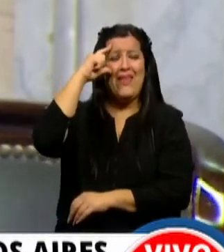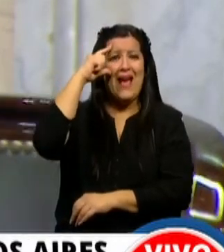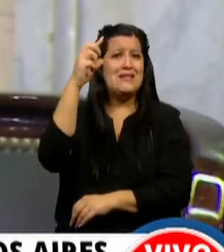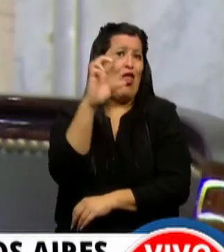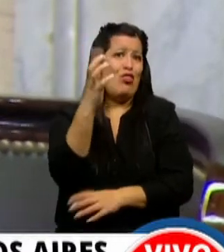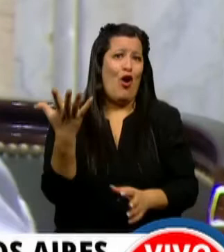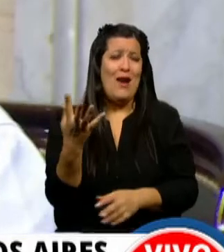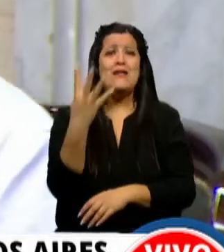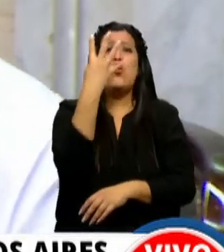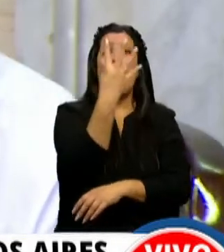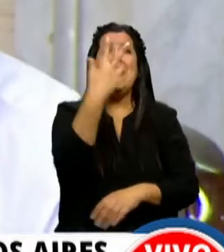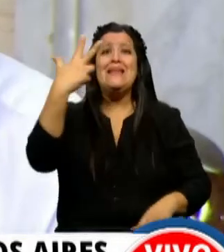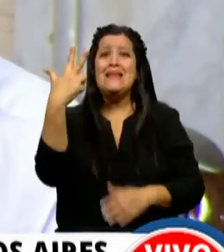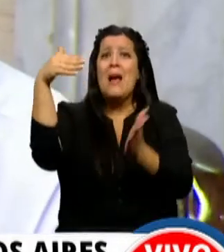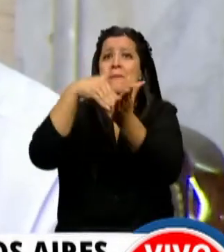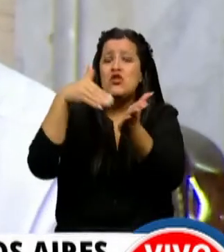43 millones de vacunas.